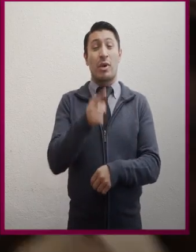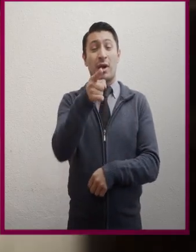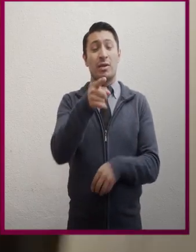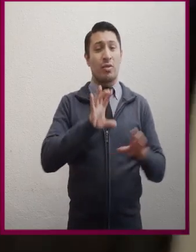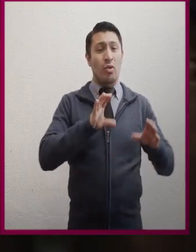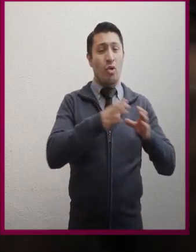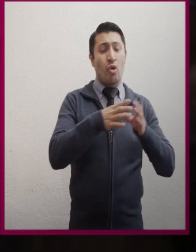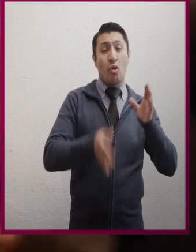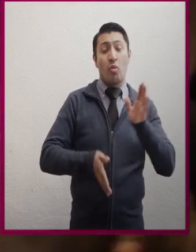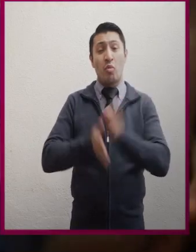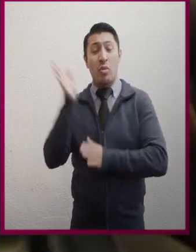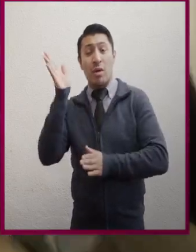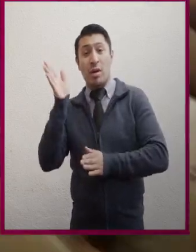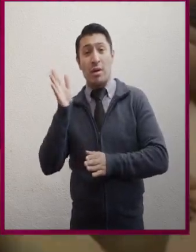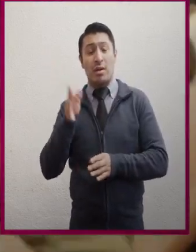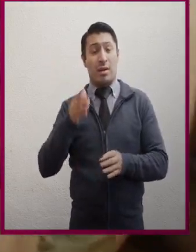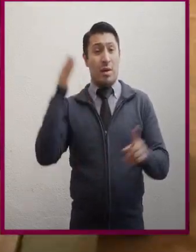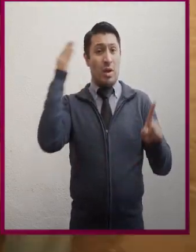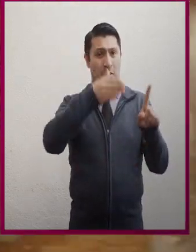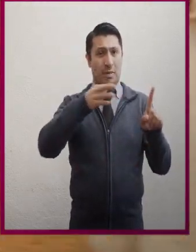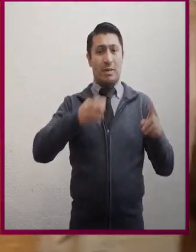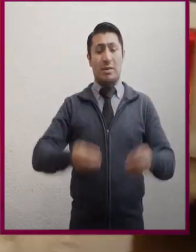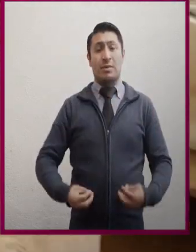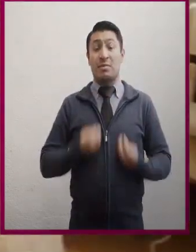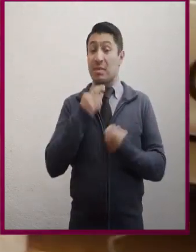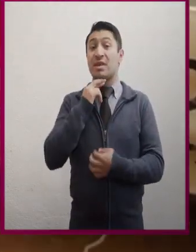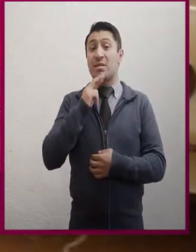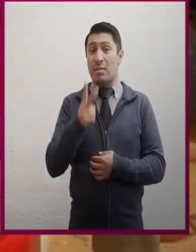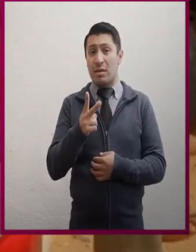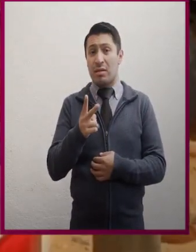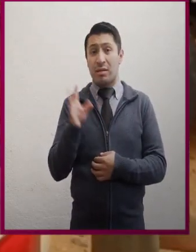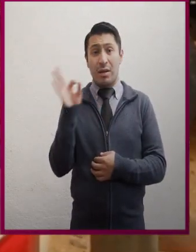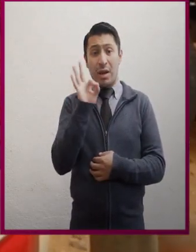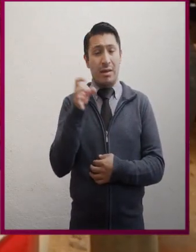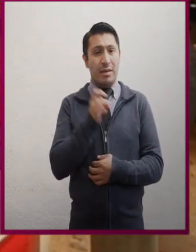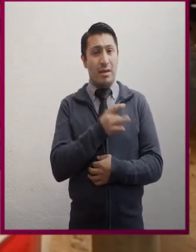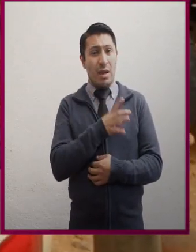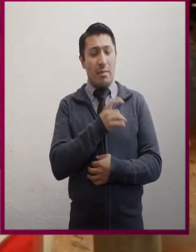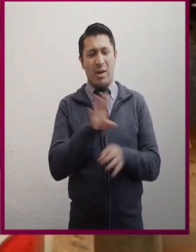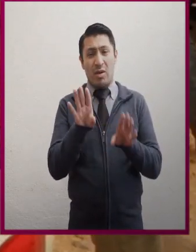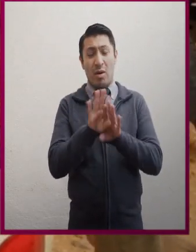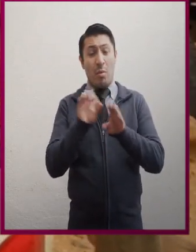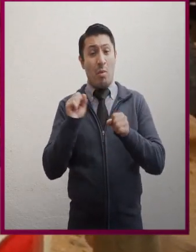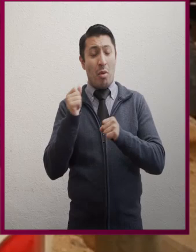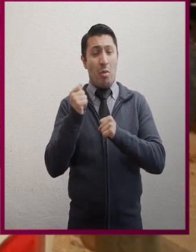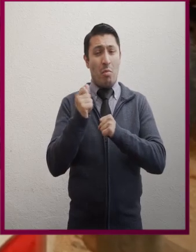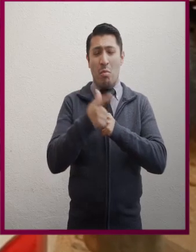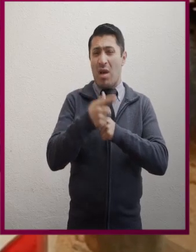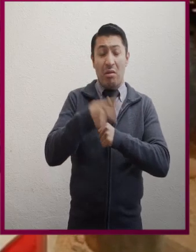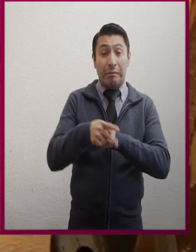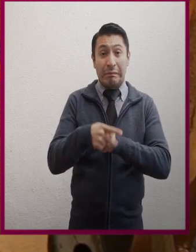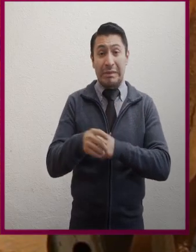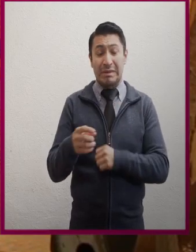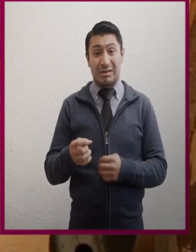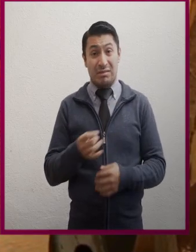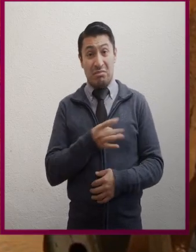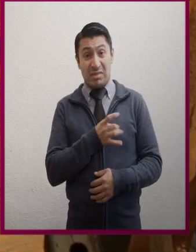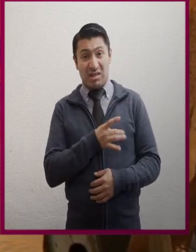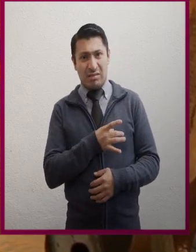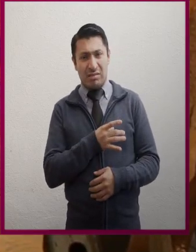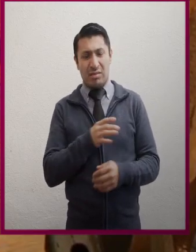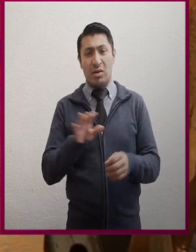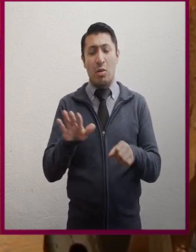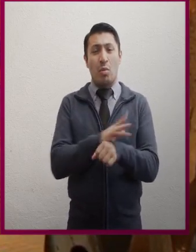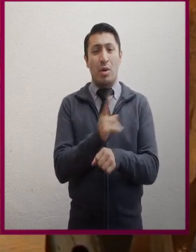¿Qué te haría abandonar tu comunidad? ¿El deseo de llevar una mejor vida? ¿El miedo a alguna amenaza inminente?